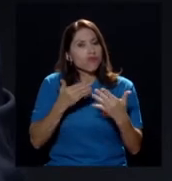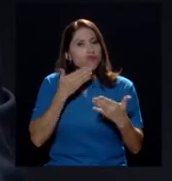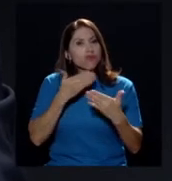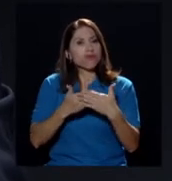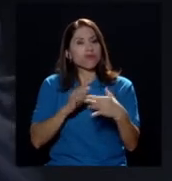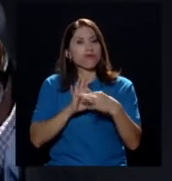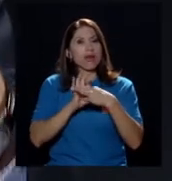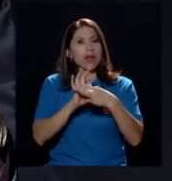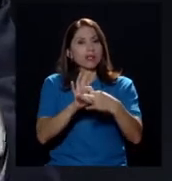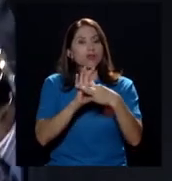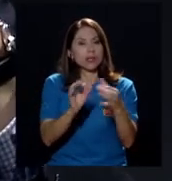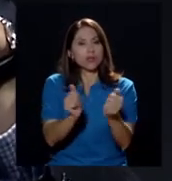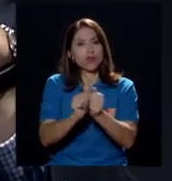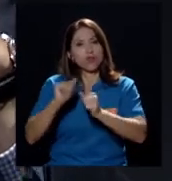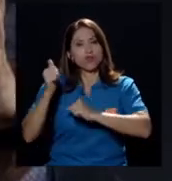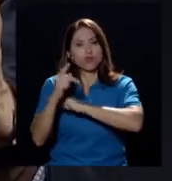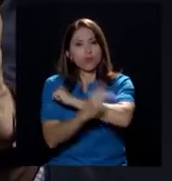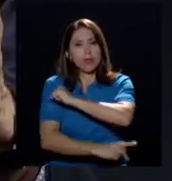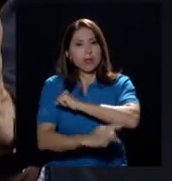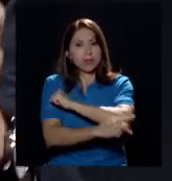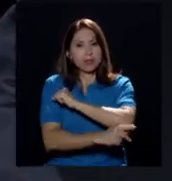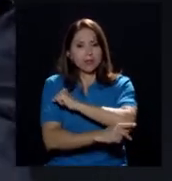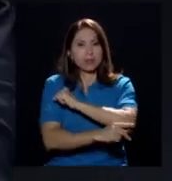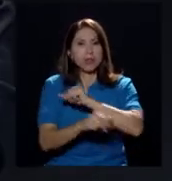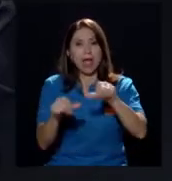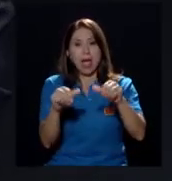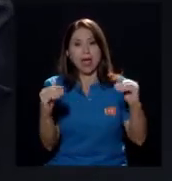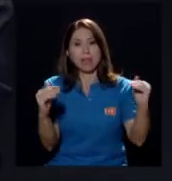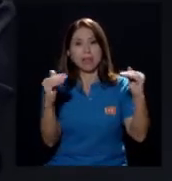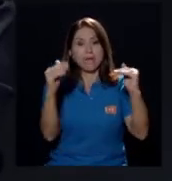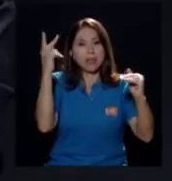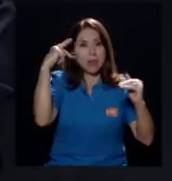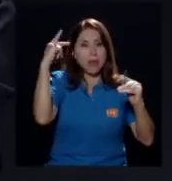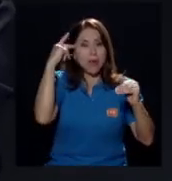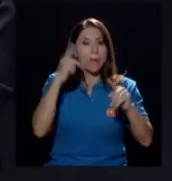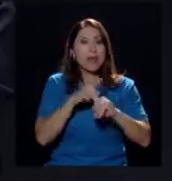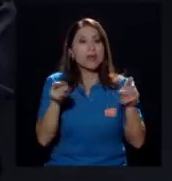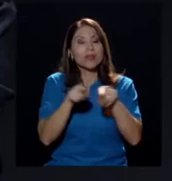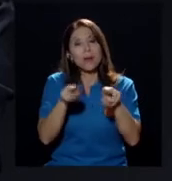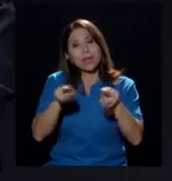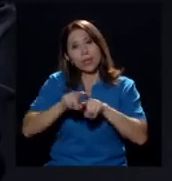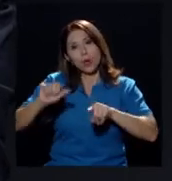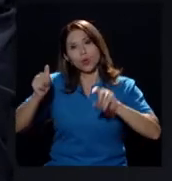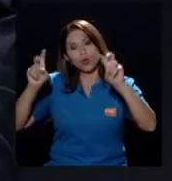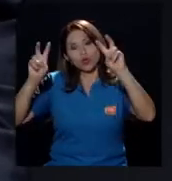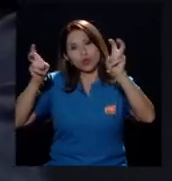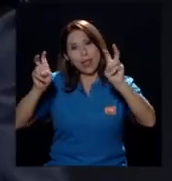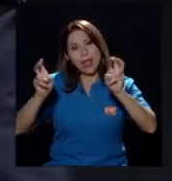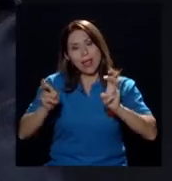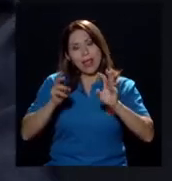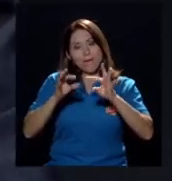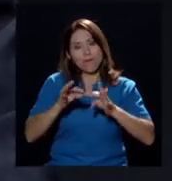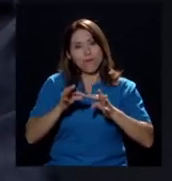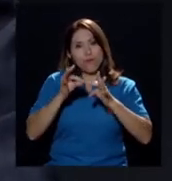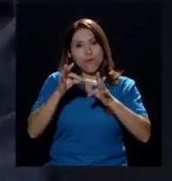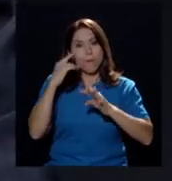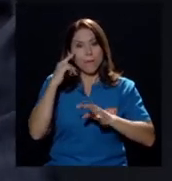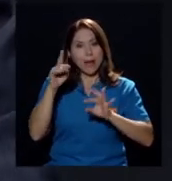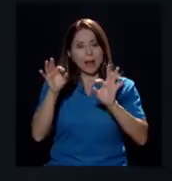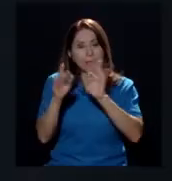exteriores desde el ámbito de la política pero también en otros ámbitos que son fundamentales para el